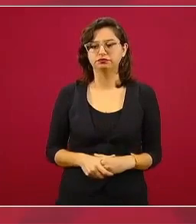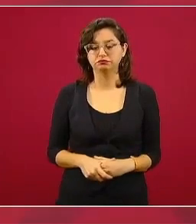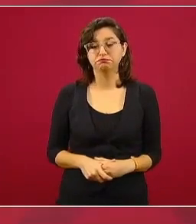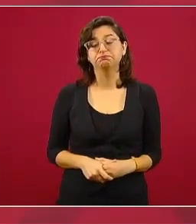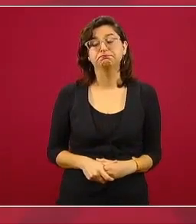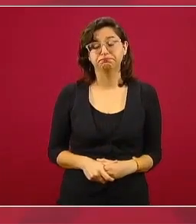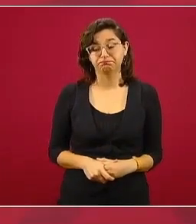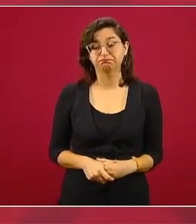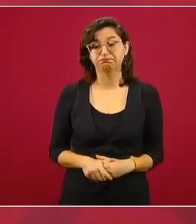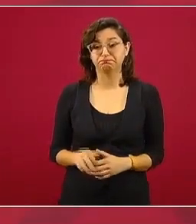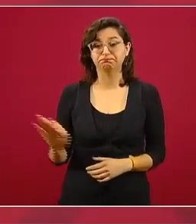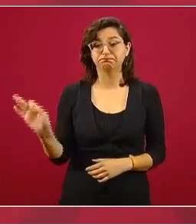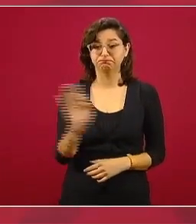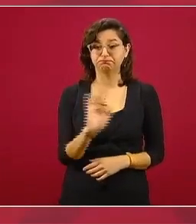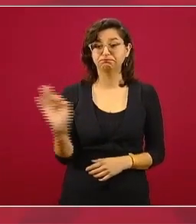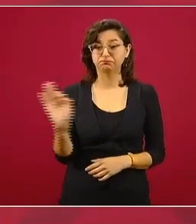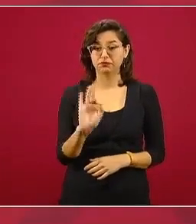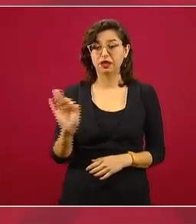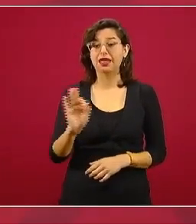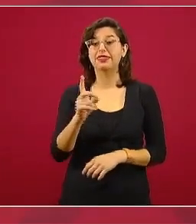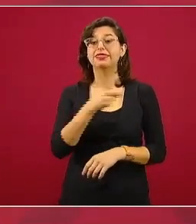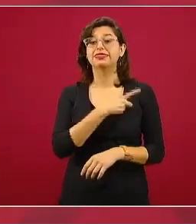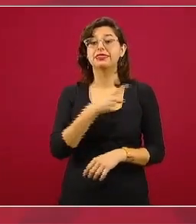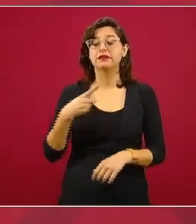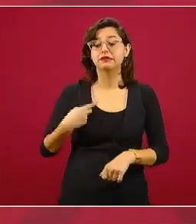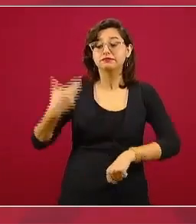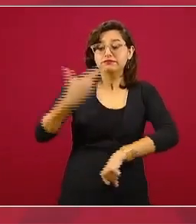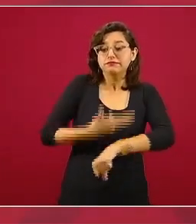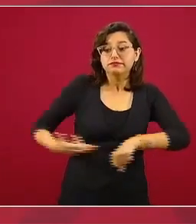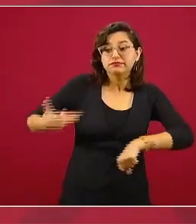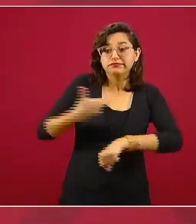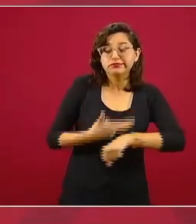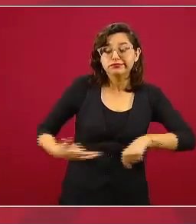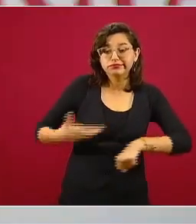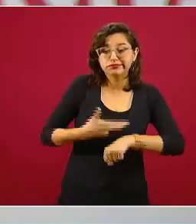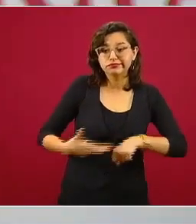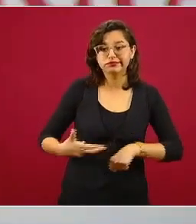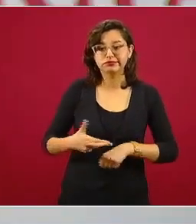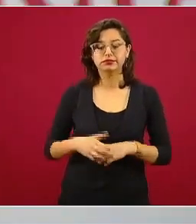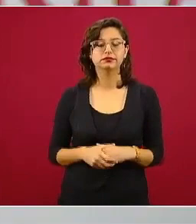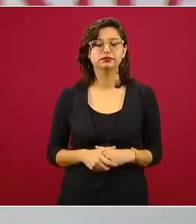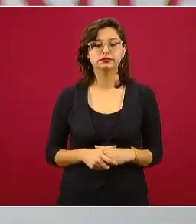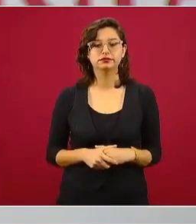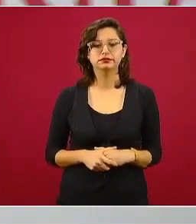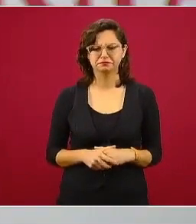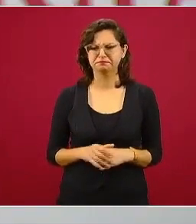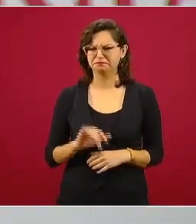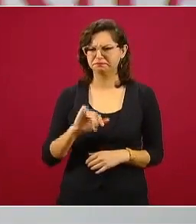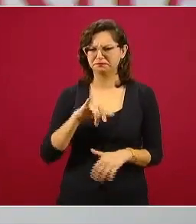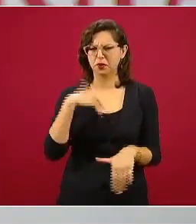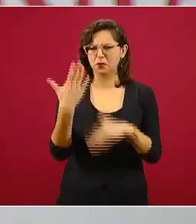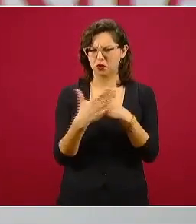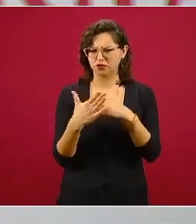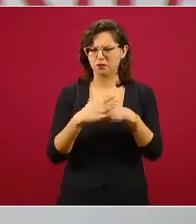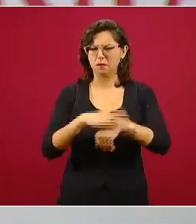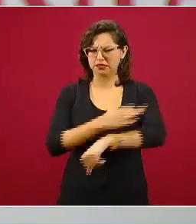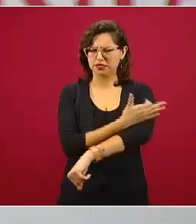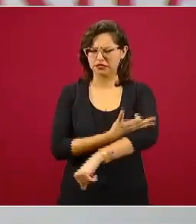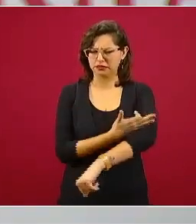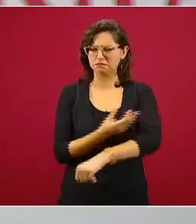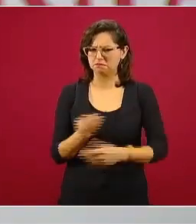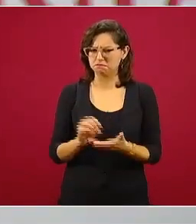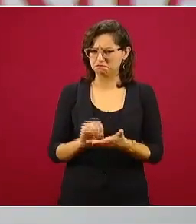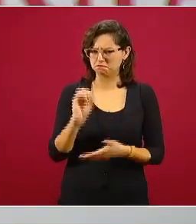Probablemente. Todavía hay algunos detalles logísticos. Esa es la razón. Pero con mucho gusto te lo doy un poquito más tarde.